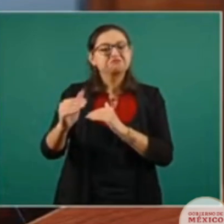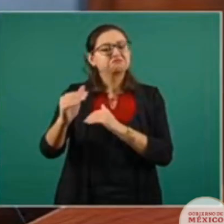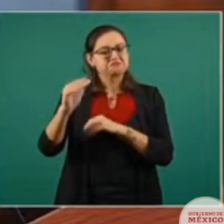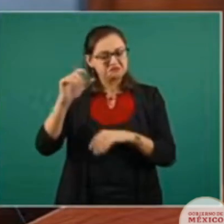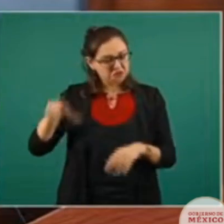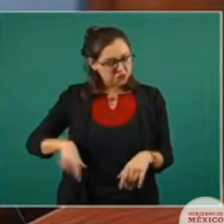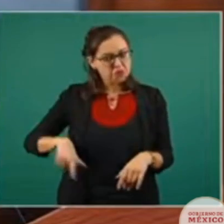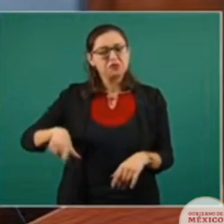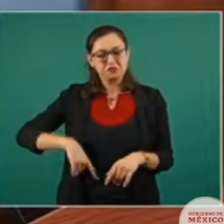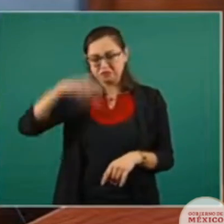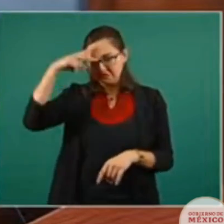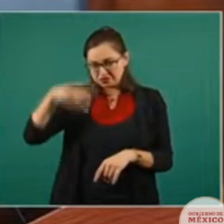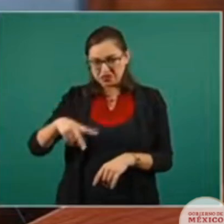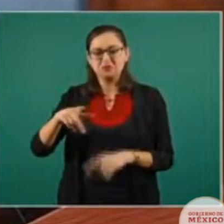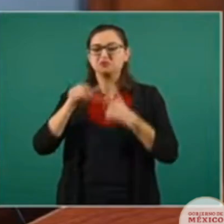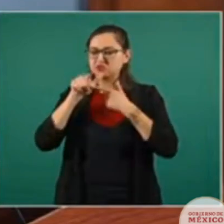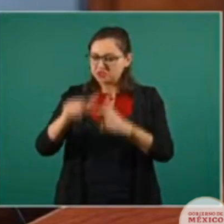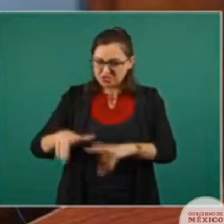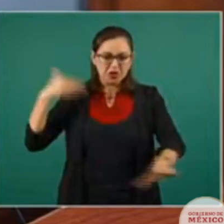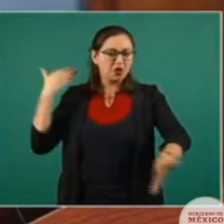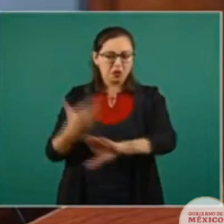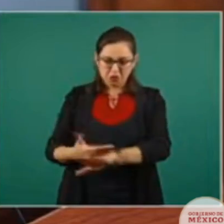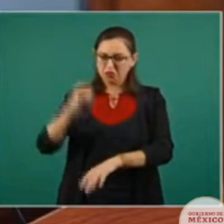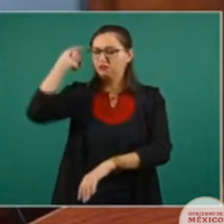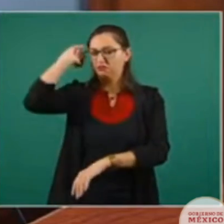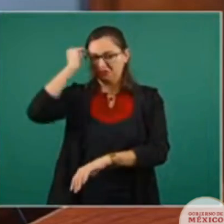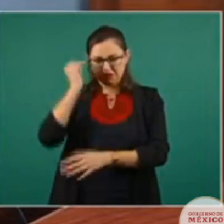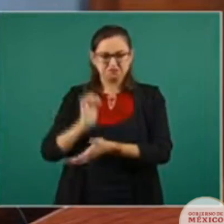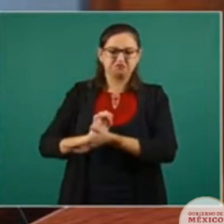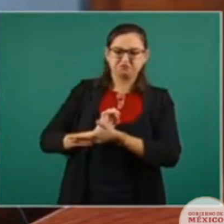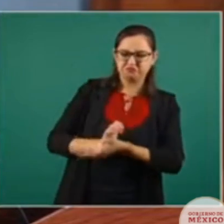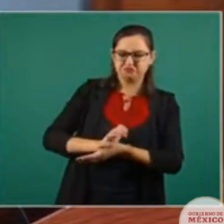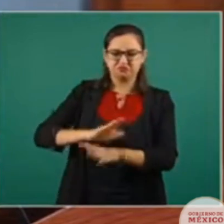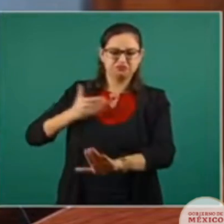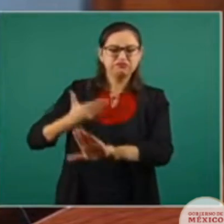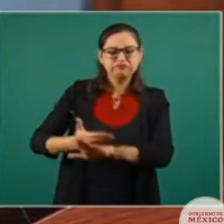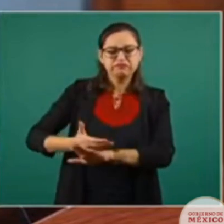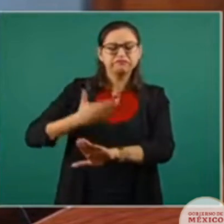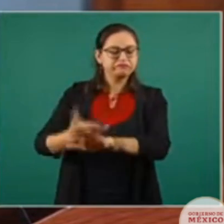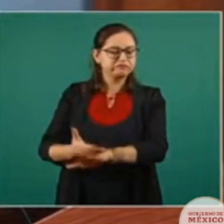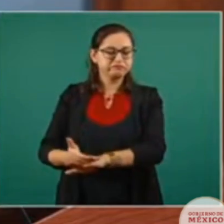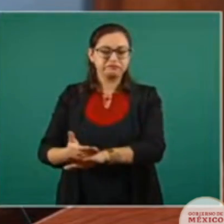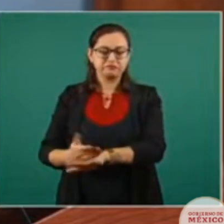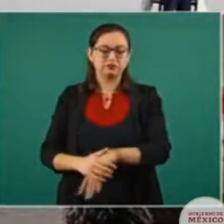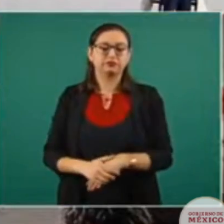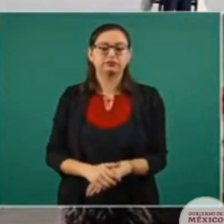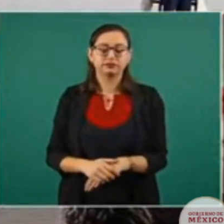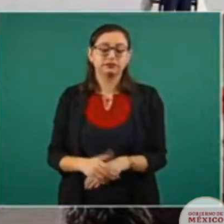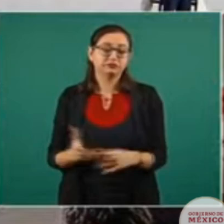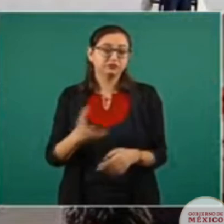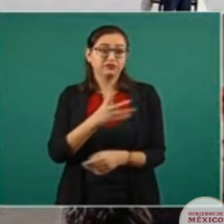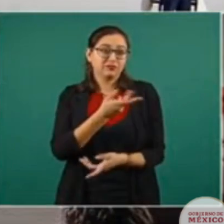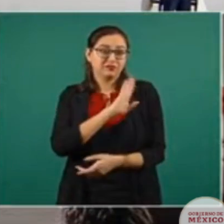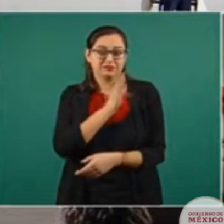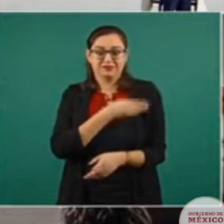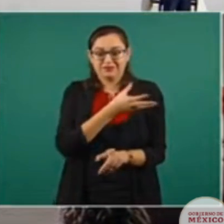el expolio a las comunidades indígenas que caracterizaron el periodo colonial. El desagravio